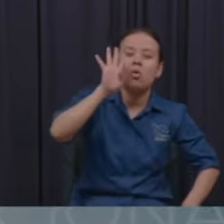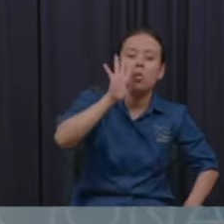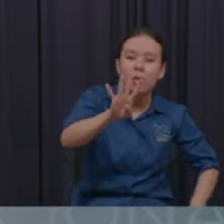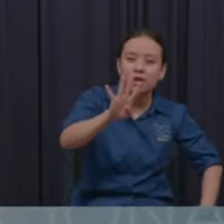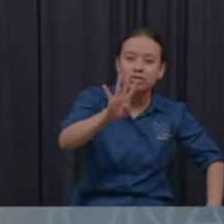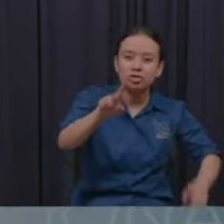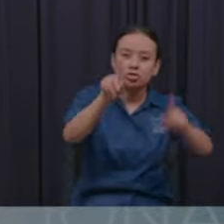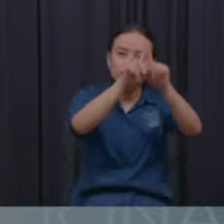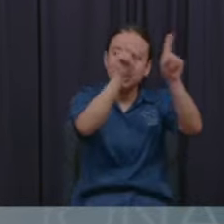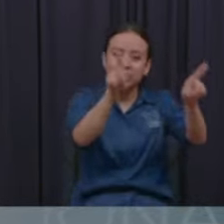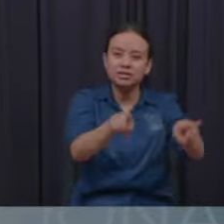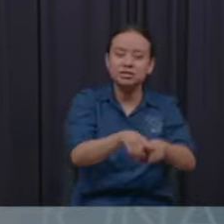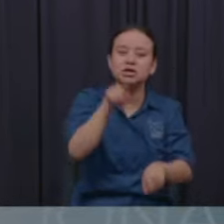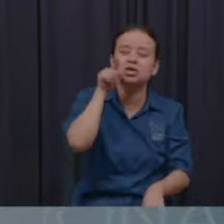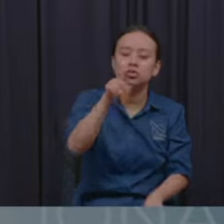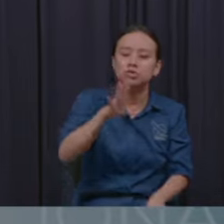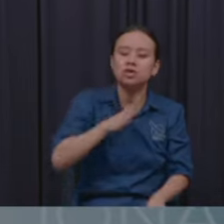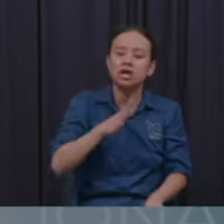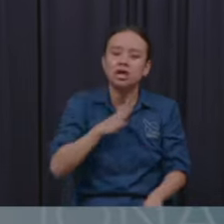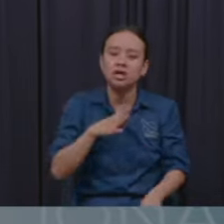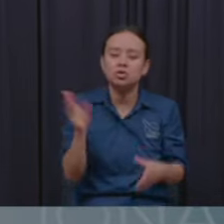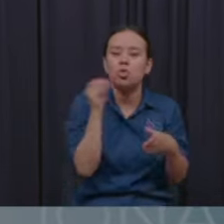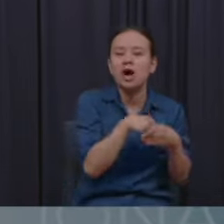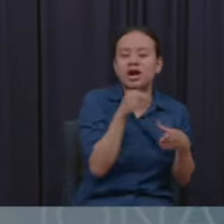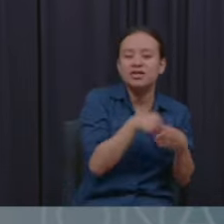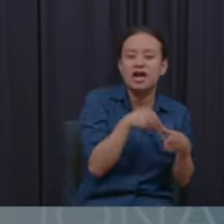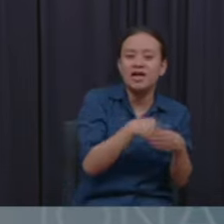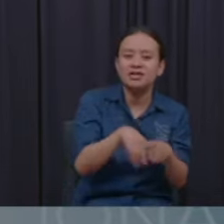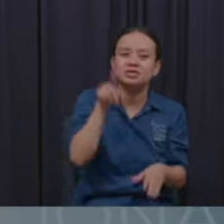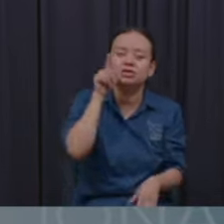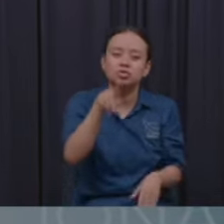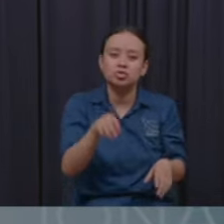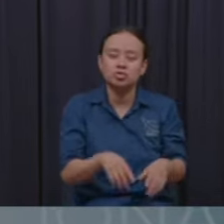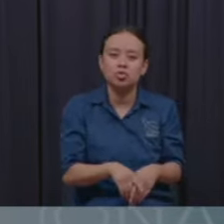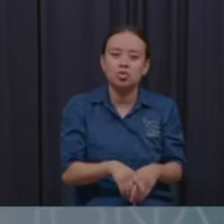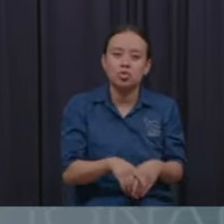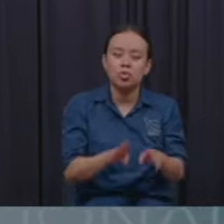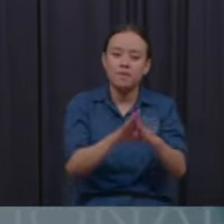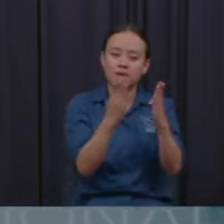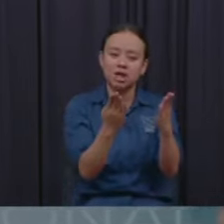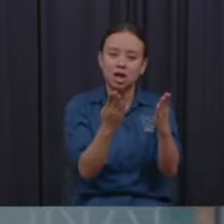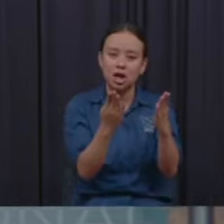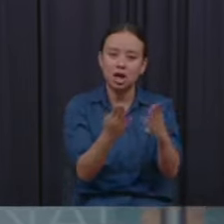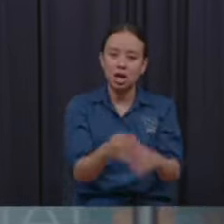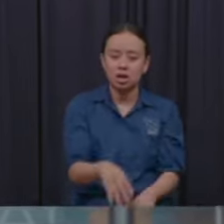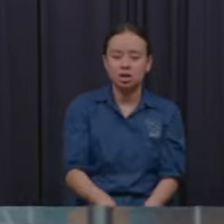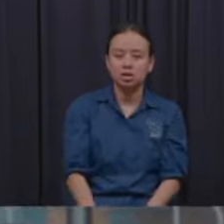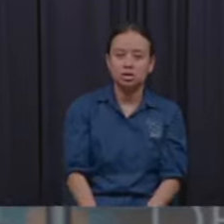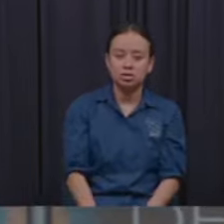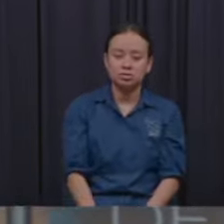billetera. 2 cartas amarillas, una celeste y una rosada.